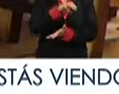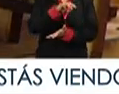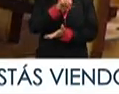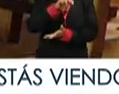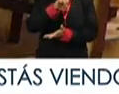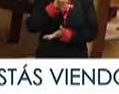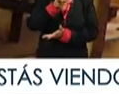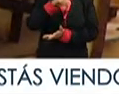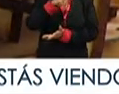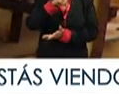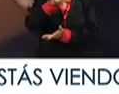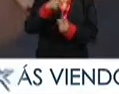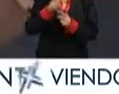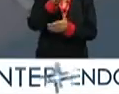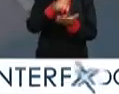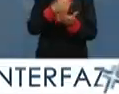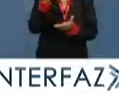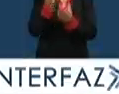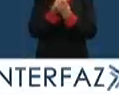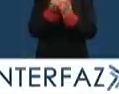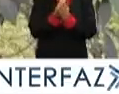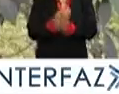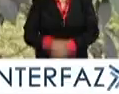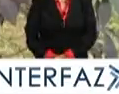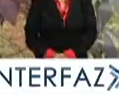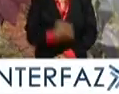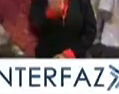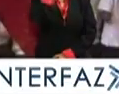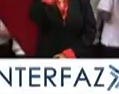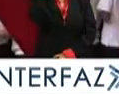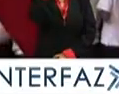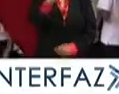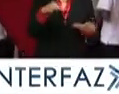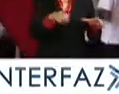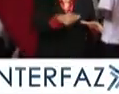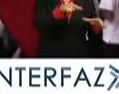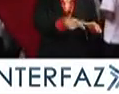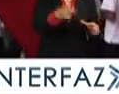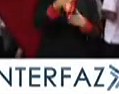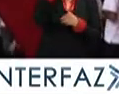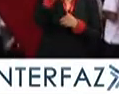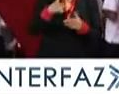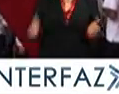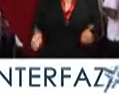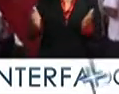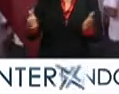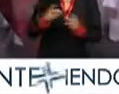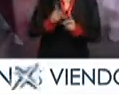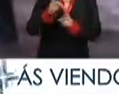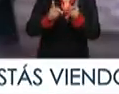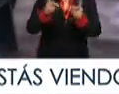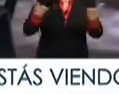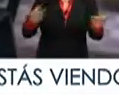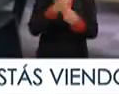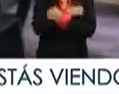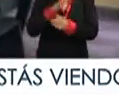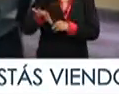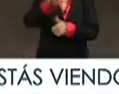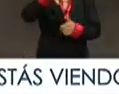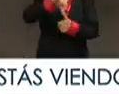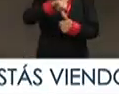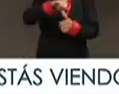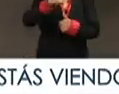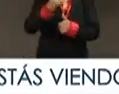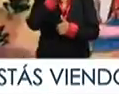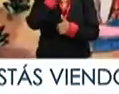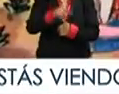Emanuel Morales nos dice dónde. Escuelas de México. Nuestro país es promotor del desarrollo educativo en